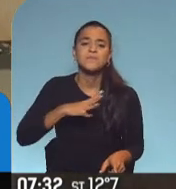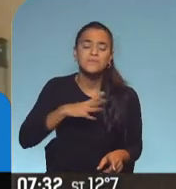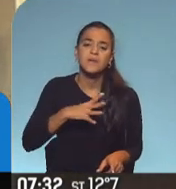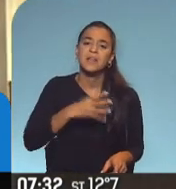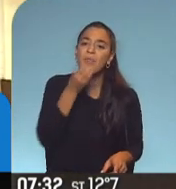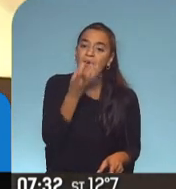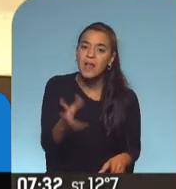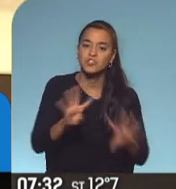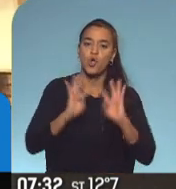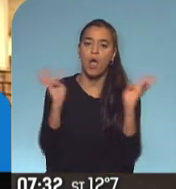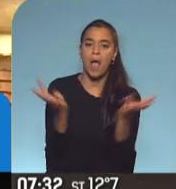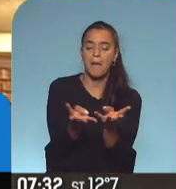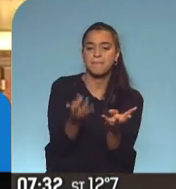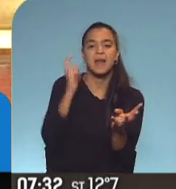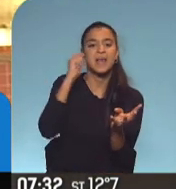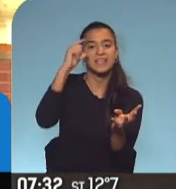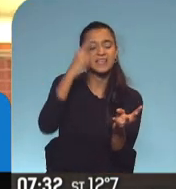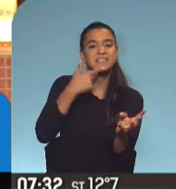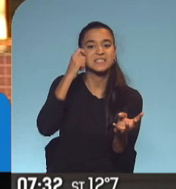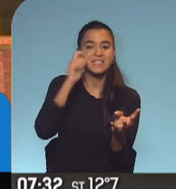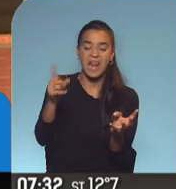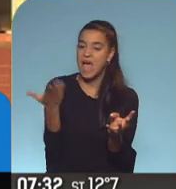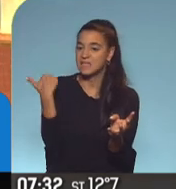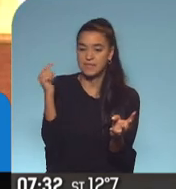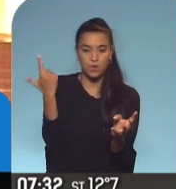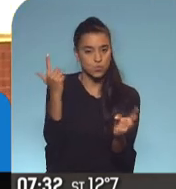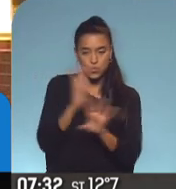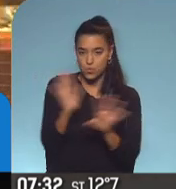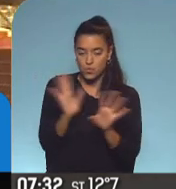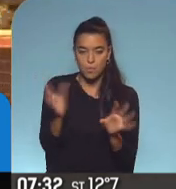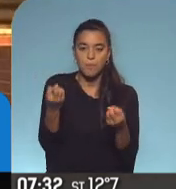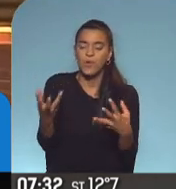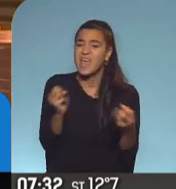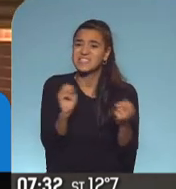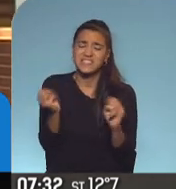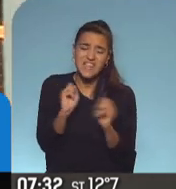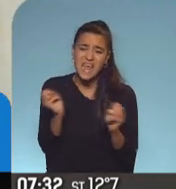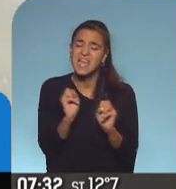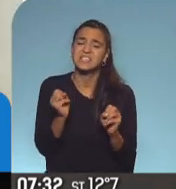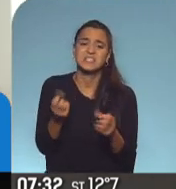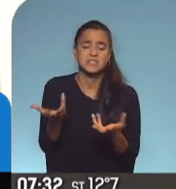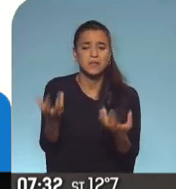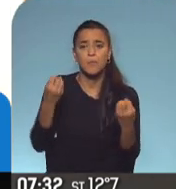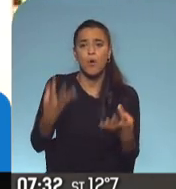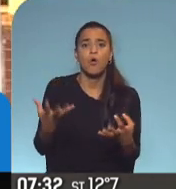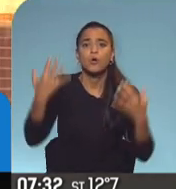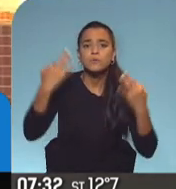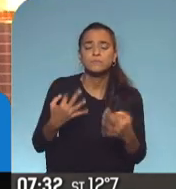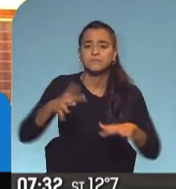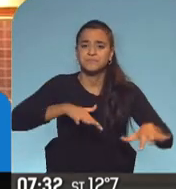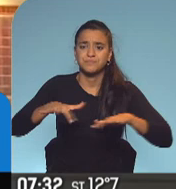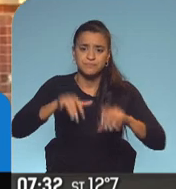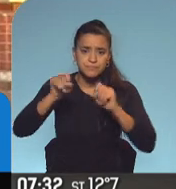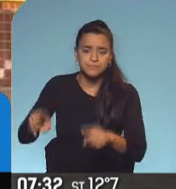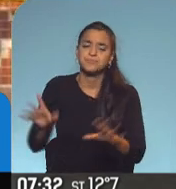Gesell, que ayer no fue practicada sobre esta niña porque, bueno, el estrés que sufrió por todo lo que le tocó vivir,